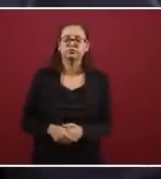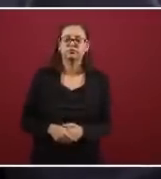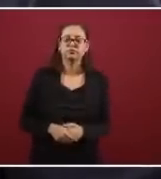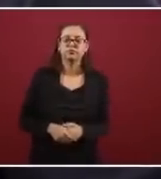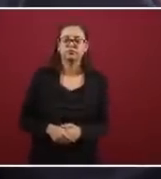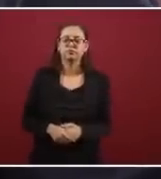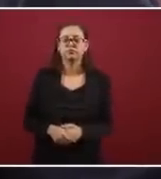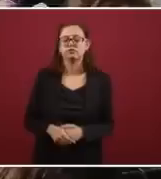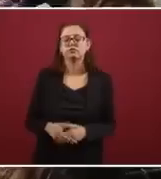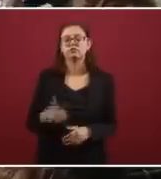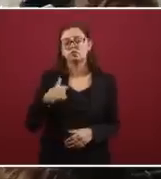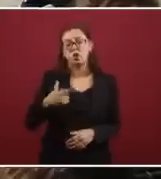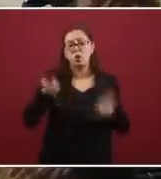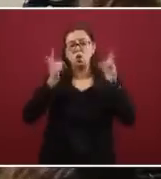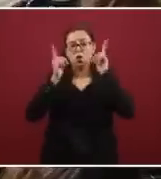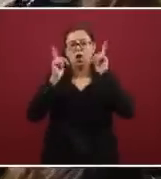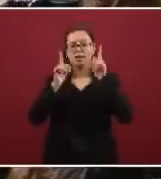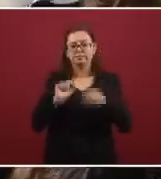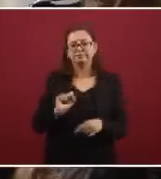Yo espero que sí,